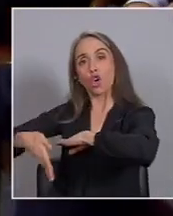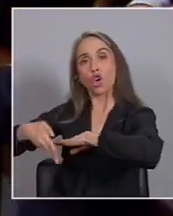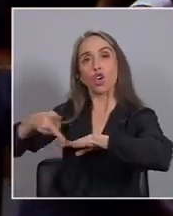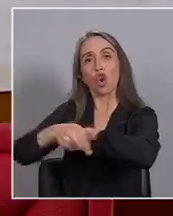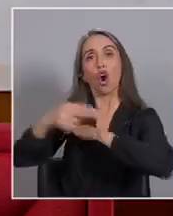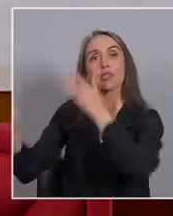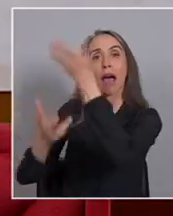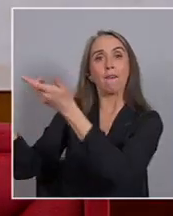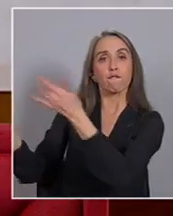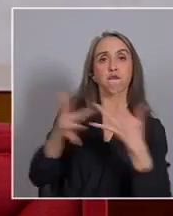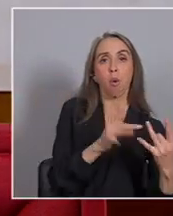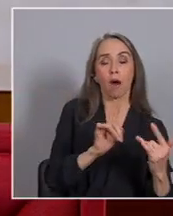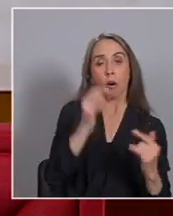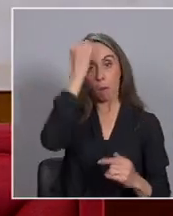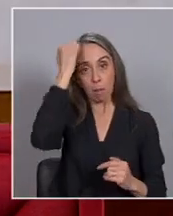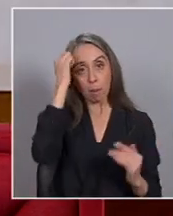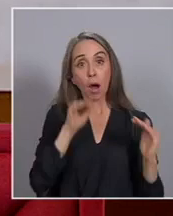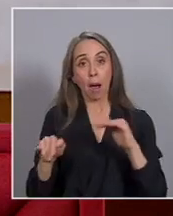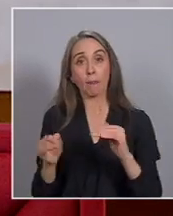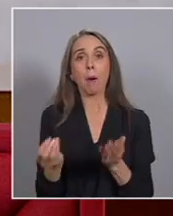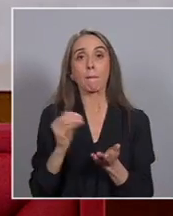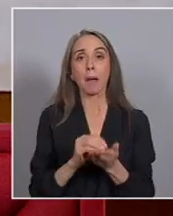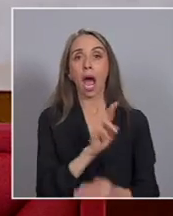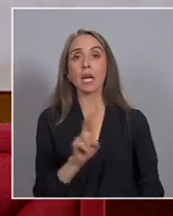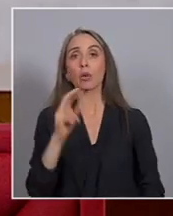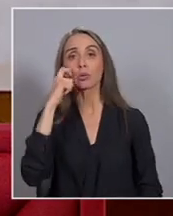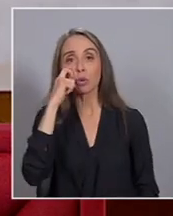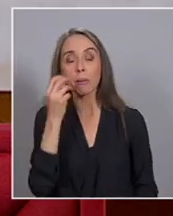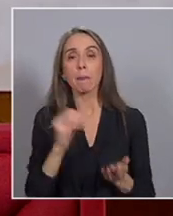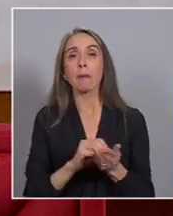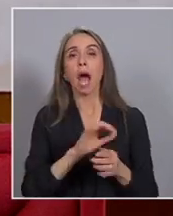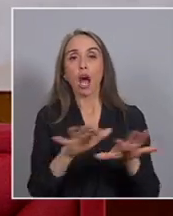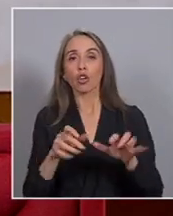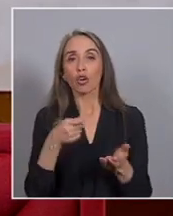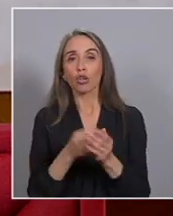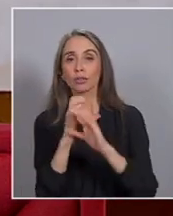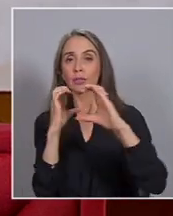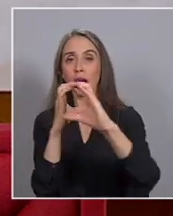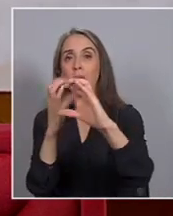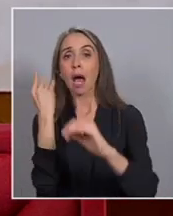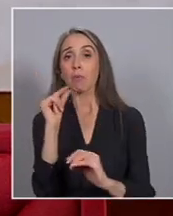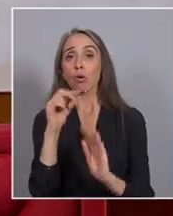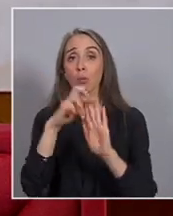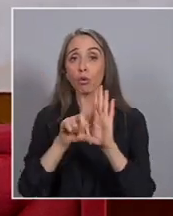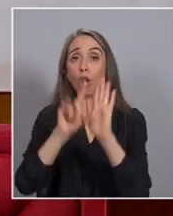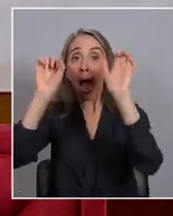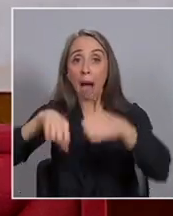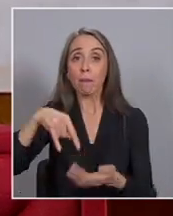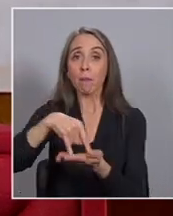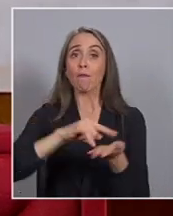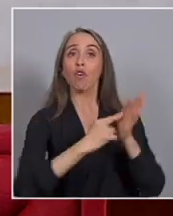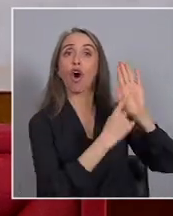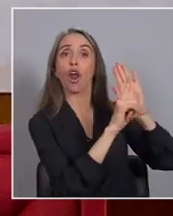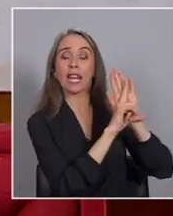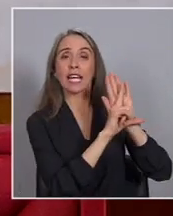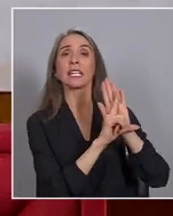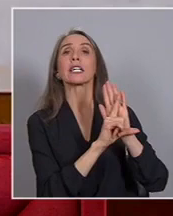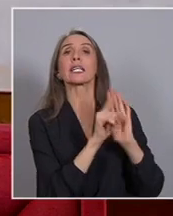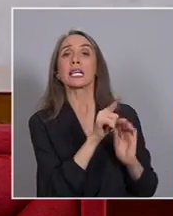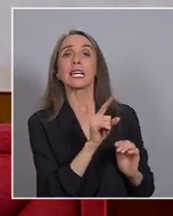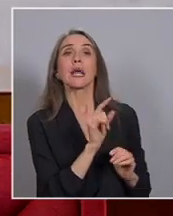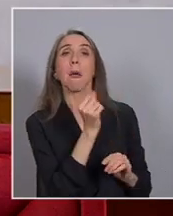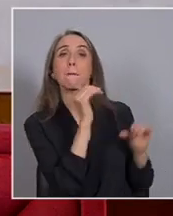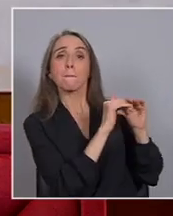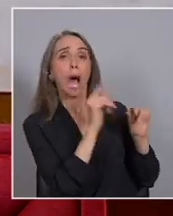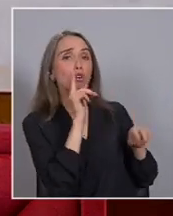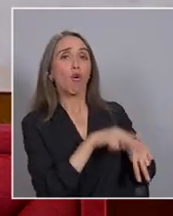con todo nuestro apoyo para fortalecer sus recursos humanos y materiales, como una ley que se promulgó hace poquito en el Parlamento, para entregar las acreencias bancarias no